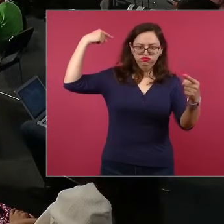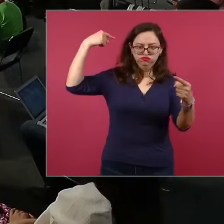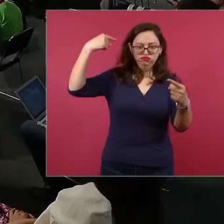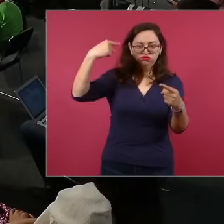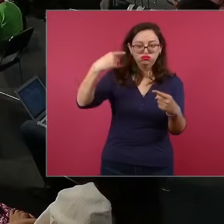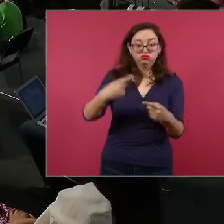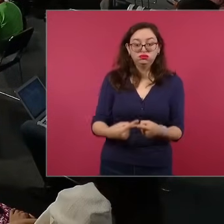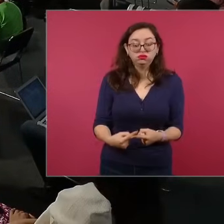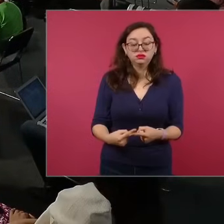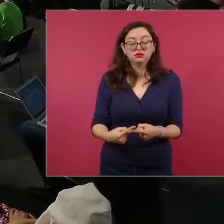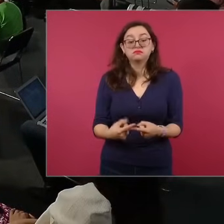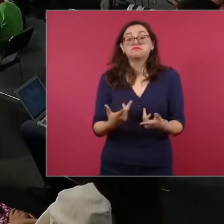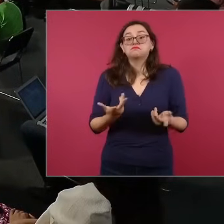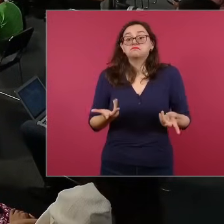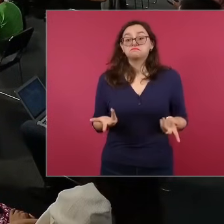los